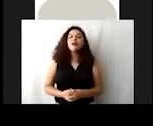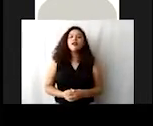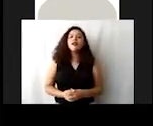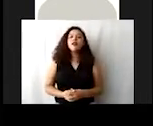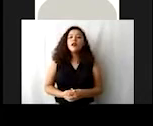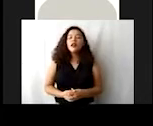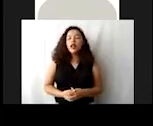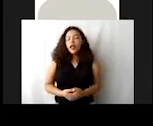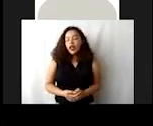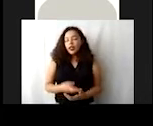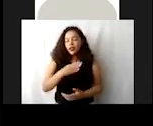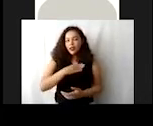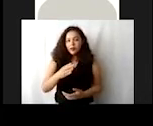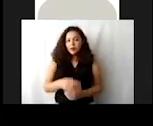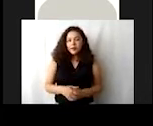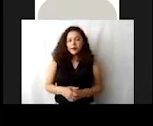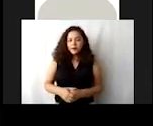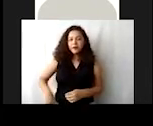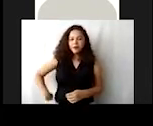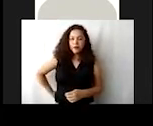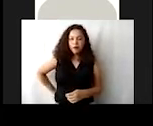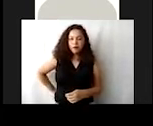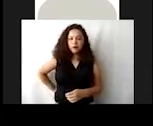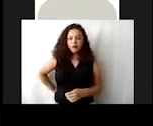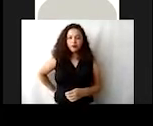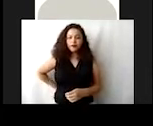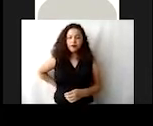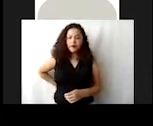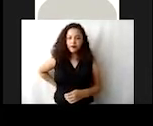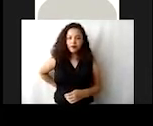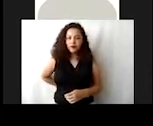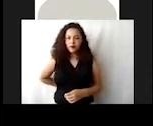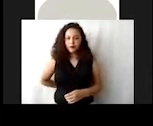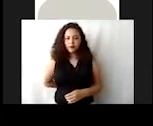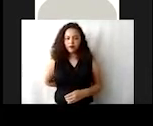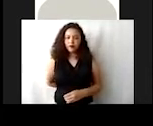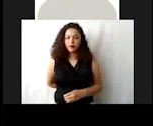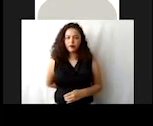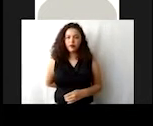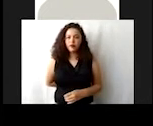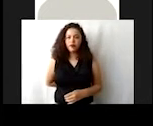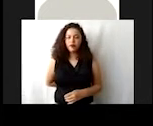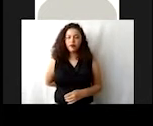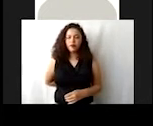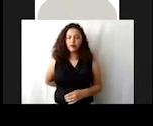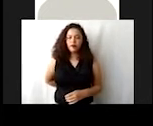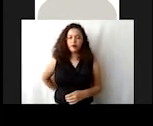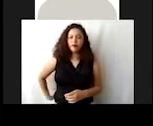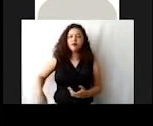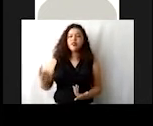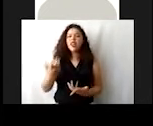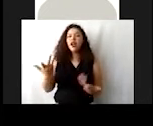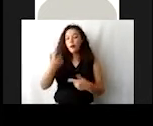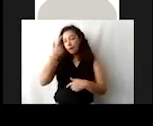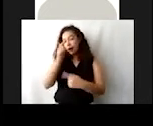Bueno, ¿qué hacemos para presentar o cuando nos inscribimos por primera